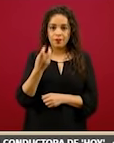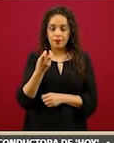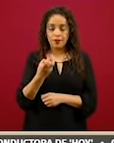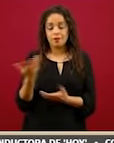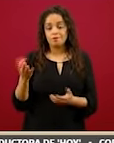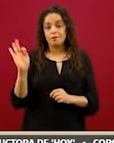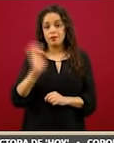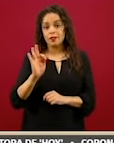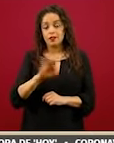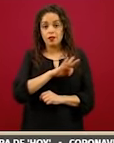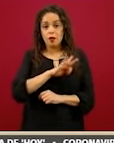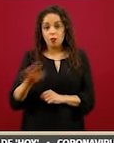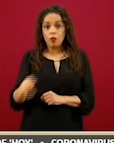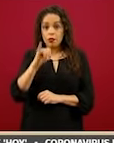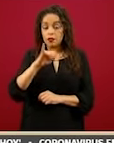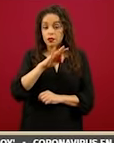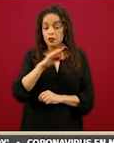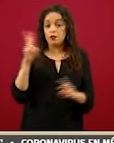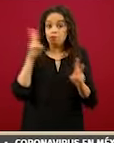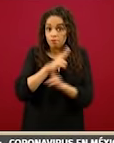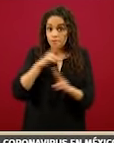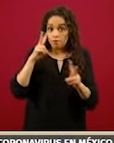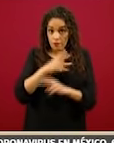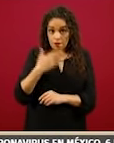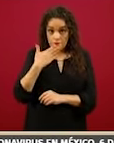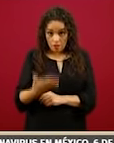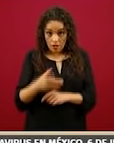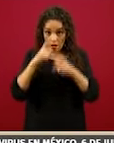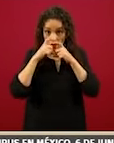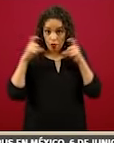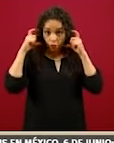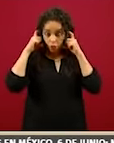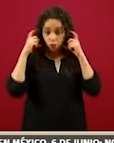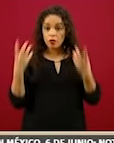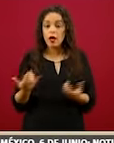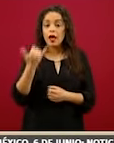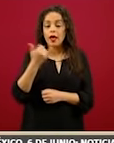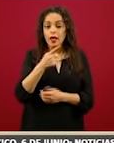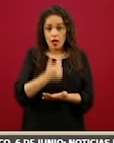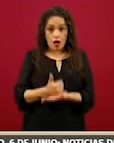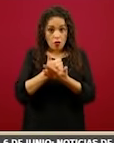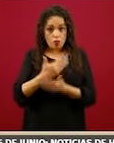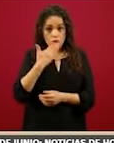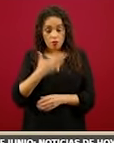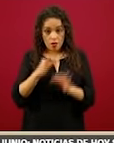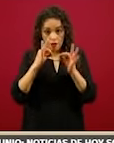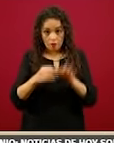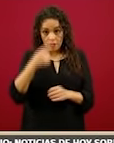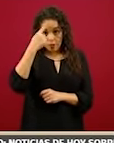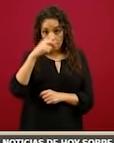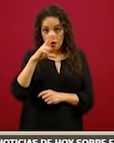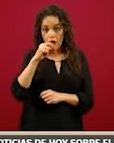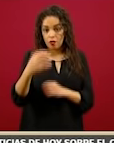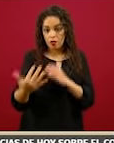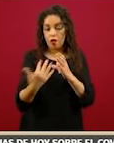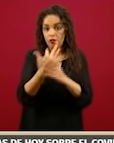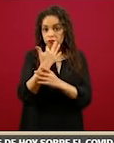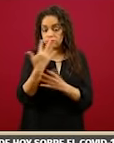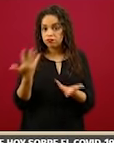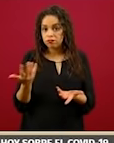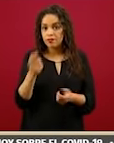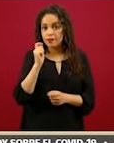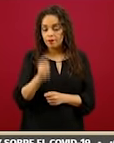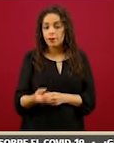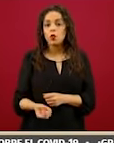es qué tanto uno puede respirar con estos cubrebocas y el siguiente es qué tanto ayudan a filtrar las partículas que queremos hacerlos. El número